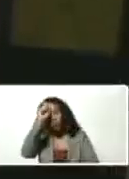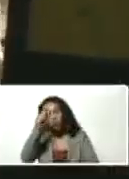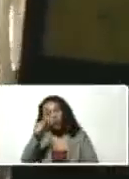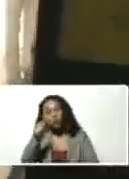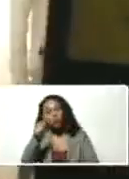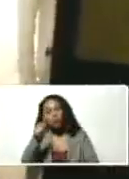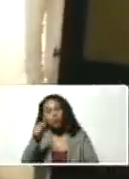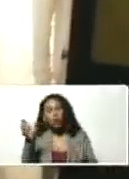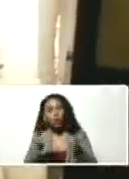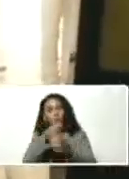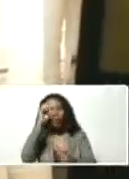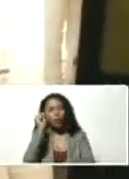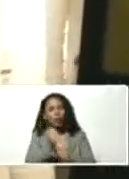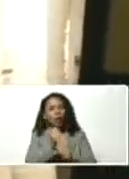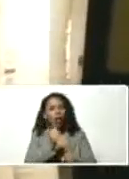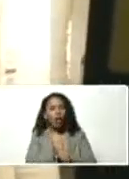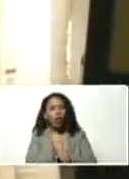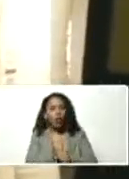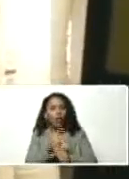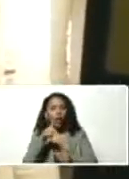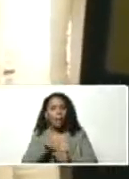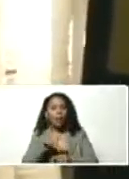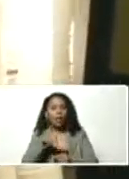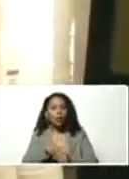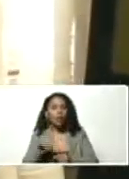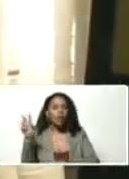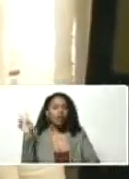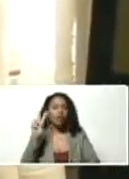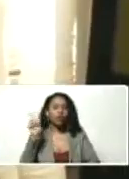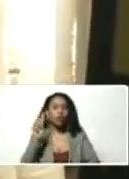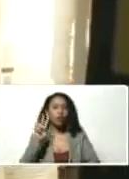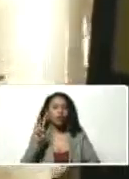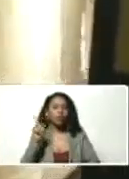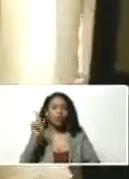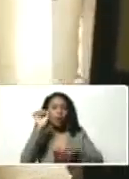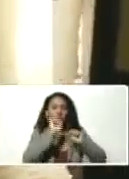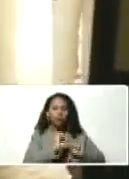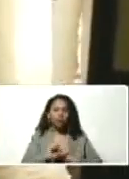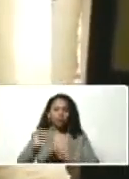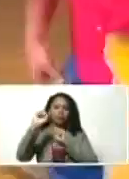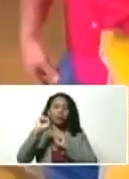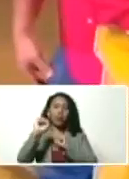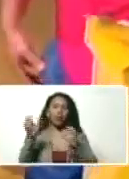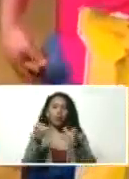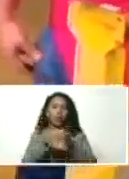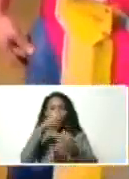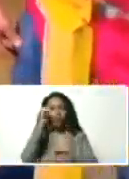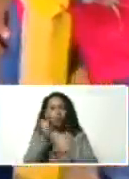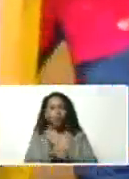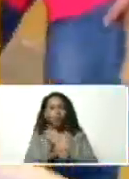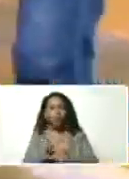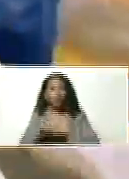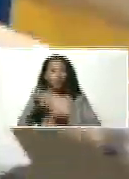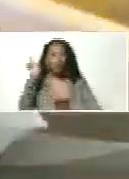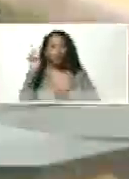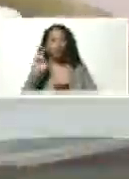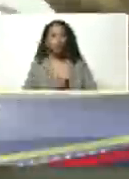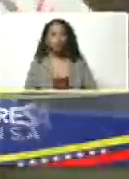la clase trabajadora de la petroquímica venezolana es la vanguardia de la clase trabajadora en Venezuela.